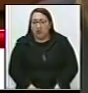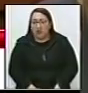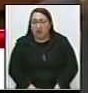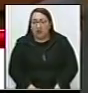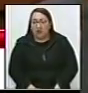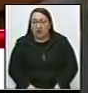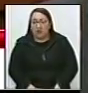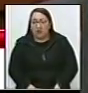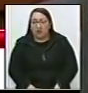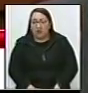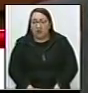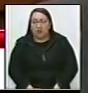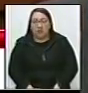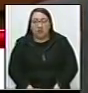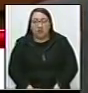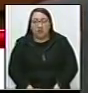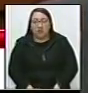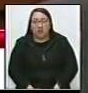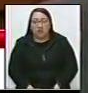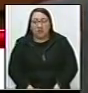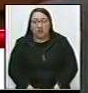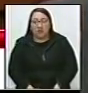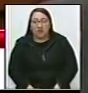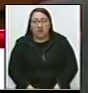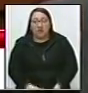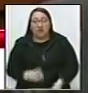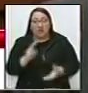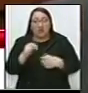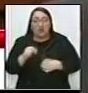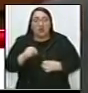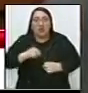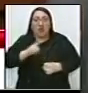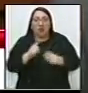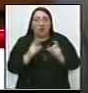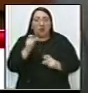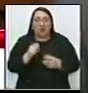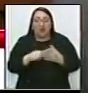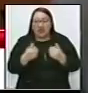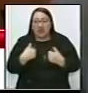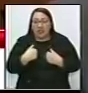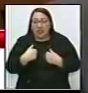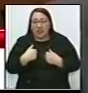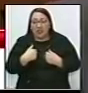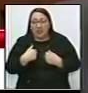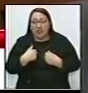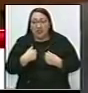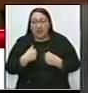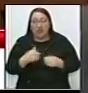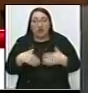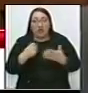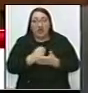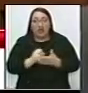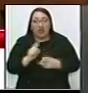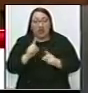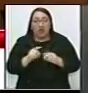también revela el escaso espíritu democrático que hay en algunas personas que tienen la fortuna de poder escribir en algunos medios de comunicación.